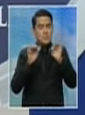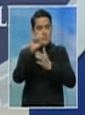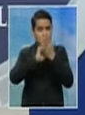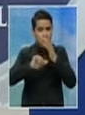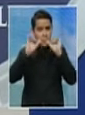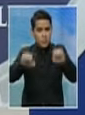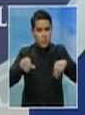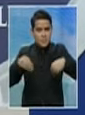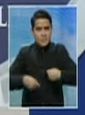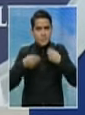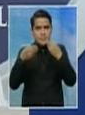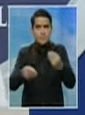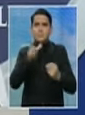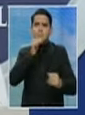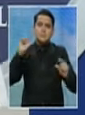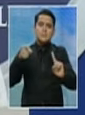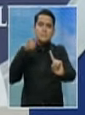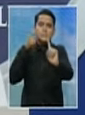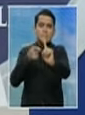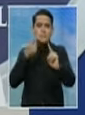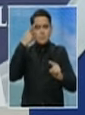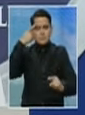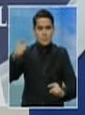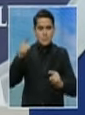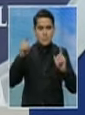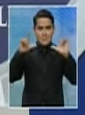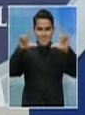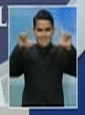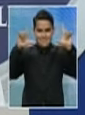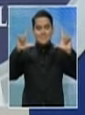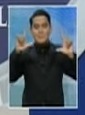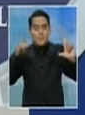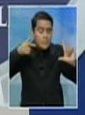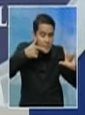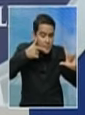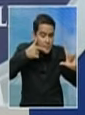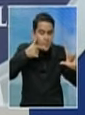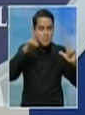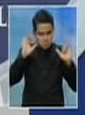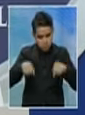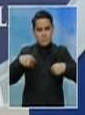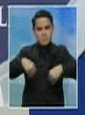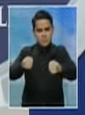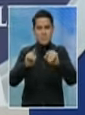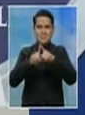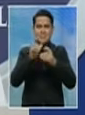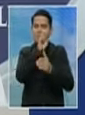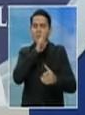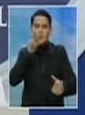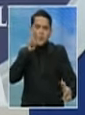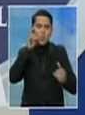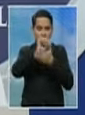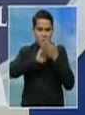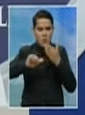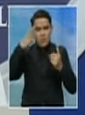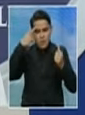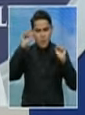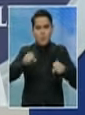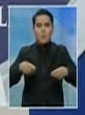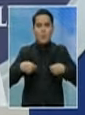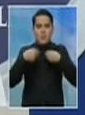brindar atención únicamente por ventanilla. Cocinas de restaurantes que tengan servicio a domicilio y empresas que se dediquen